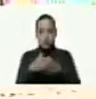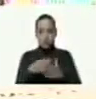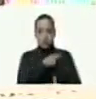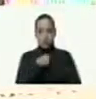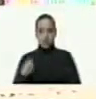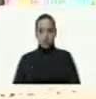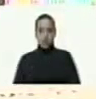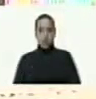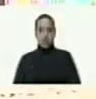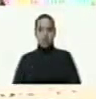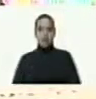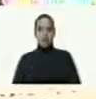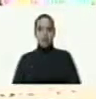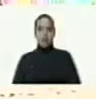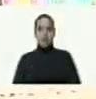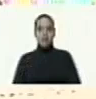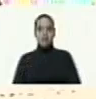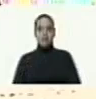una